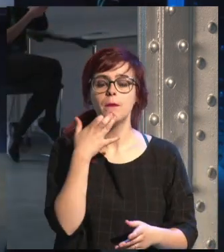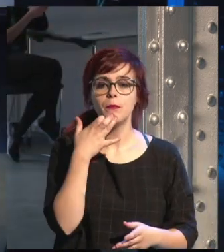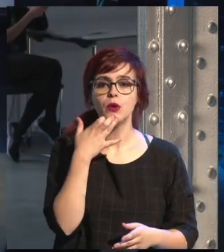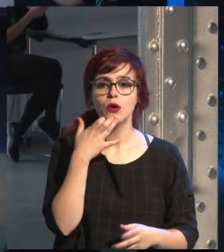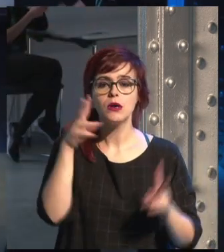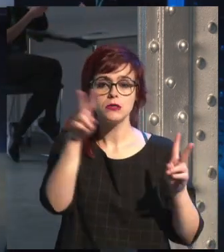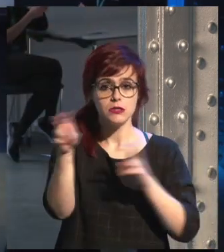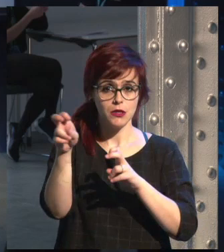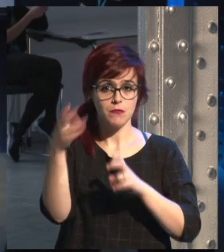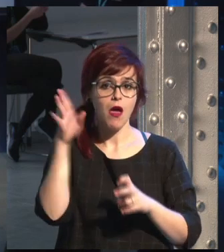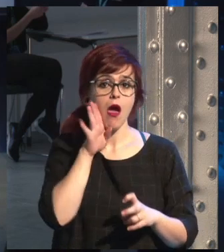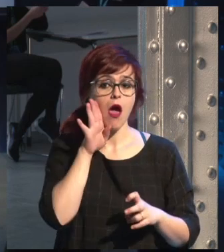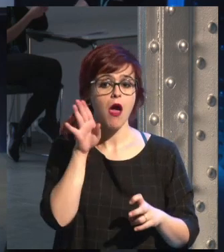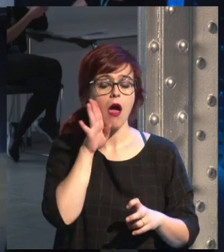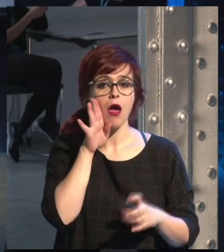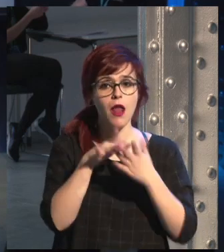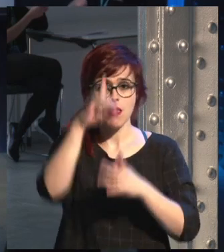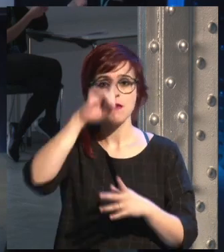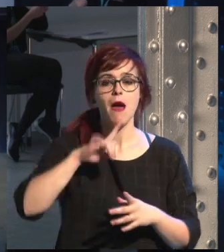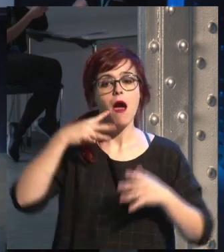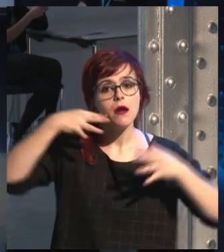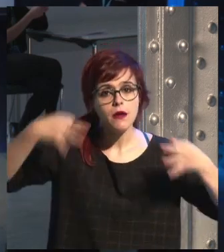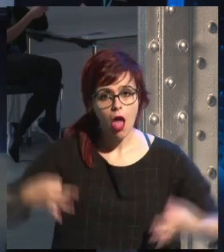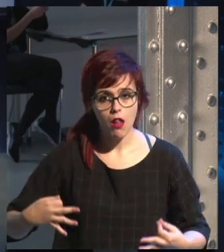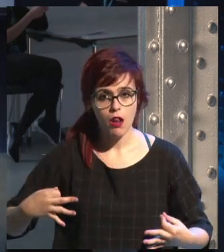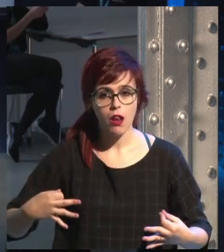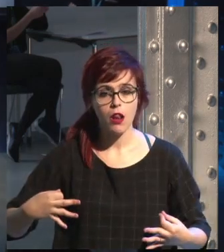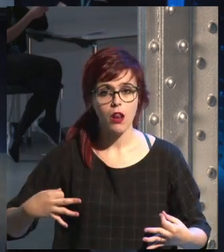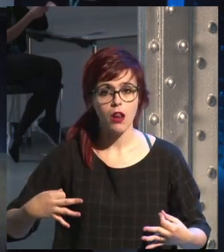pues de esa era la imagen real